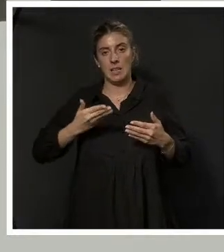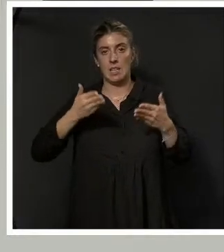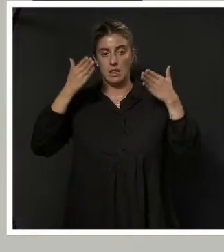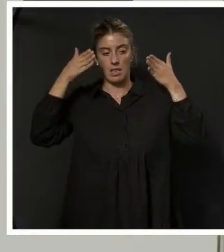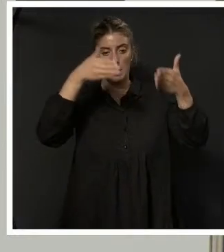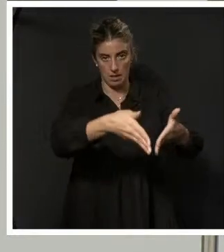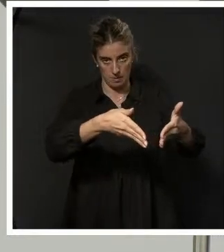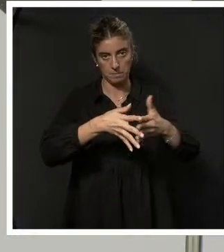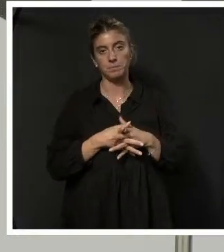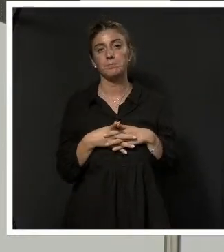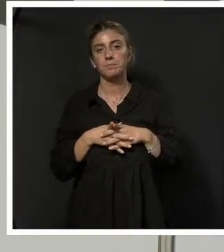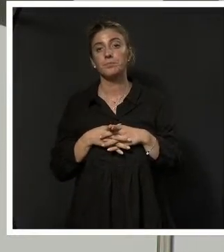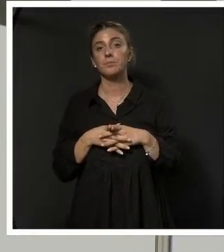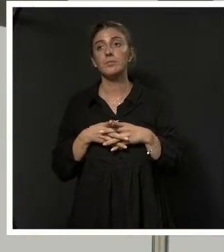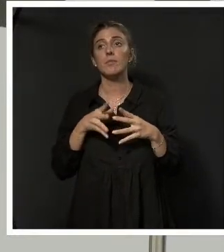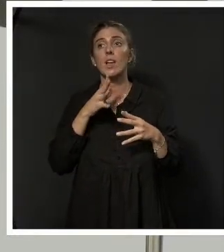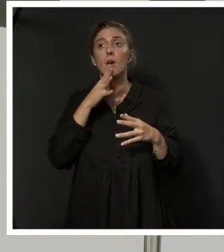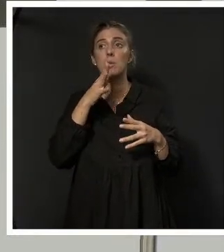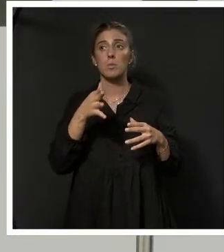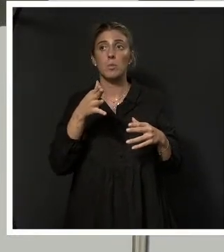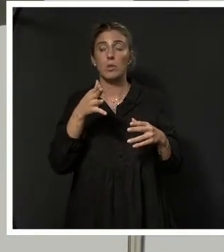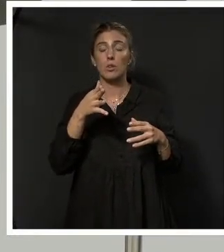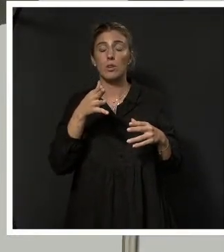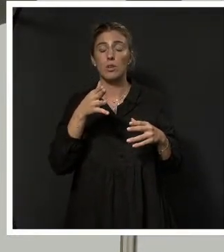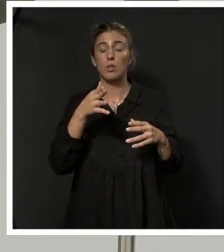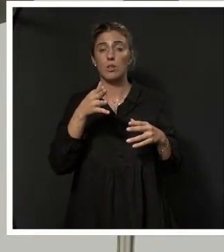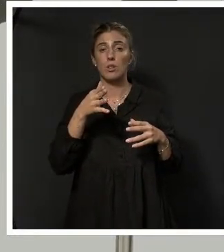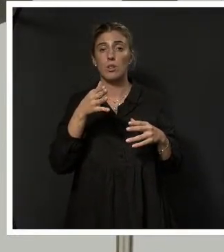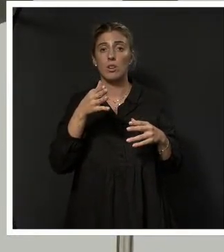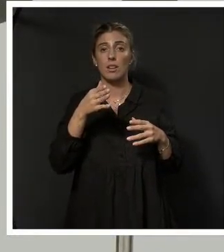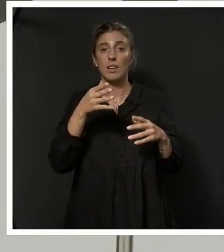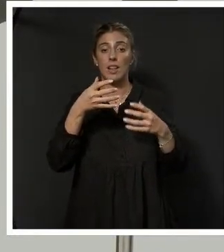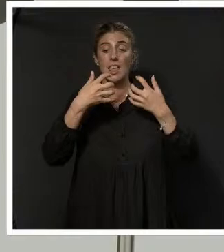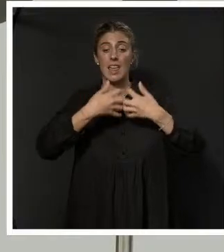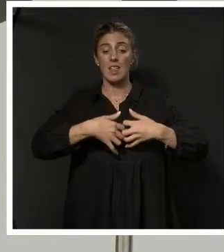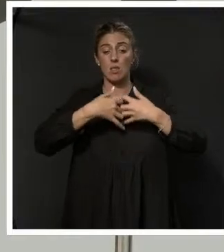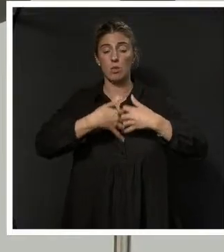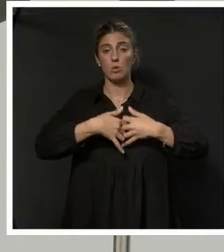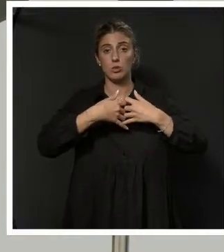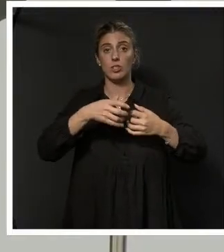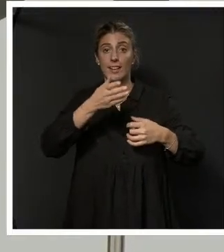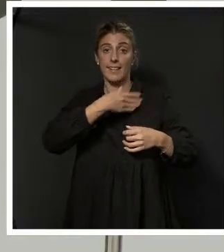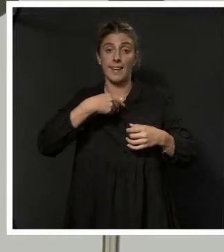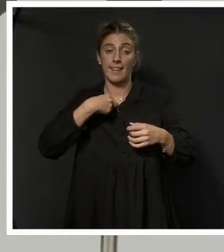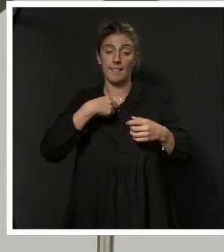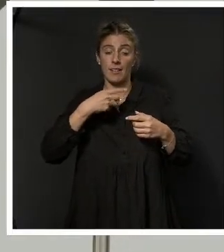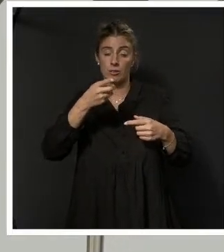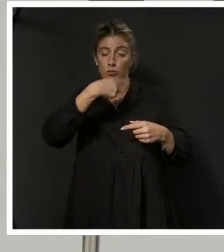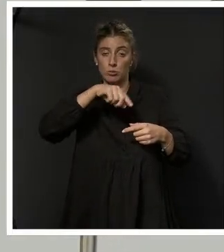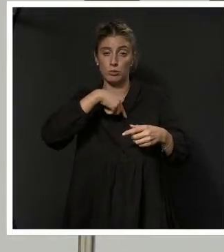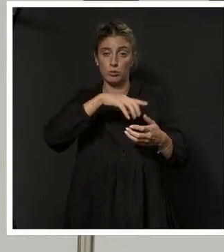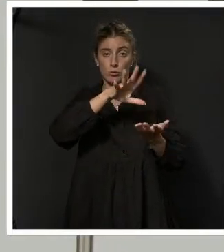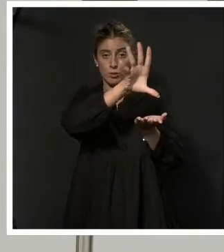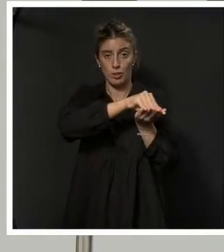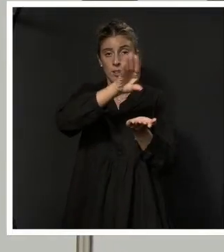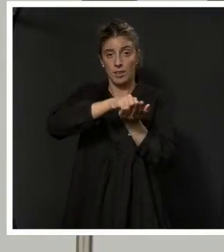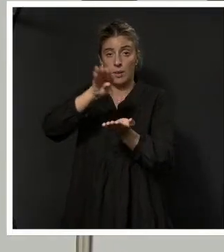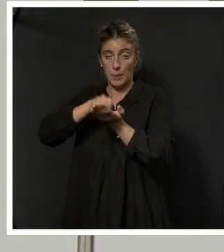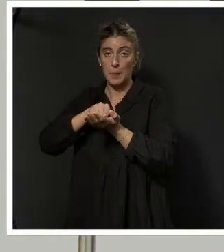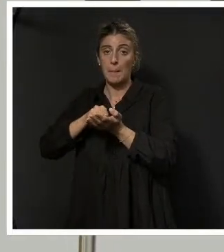porque porque frente está a industria que o que quiere que consumamos no por encima de